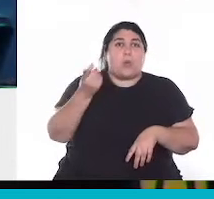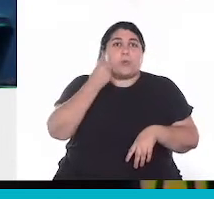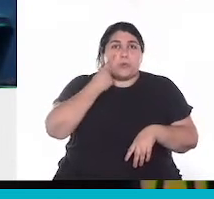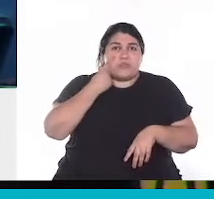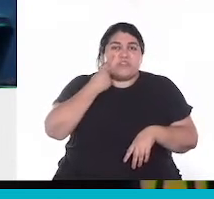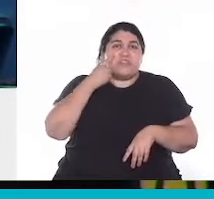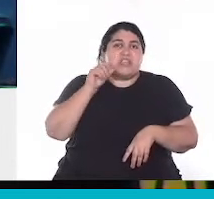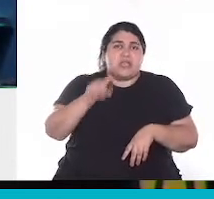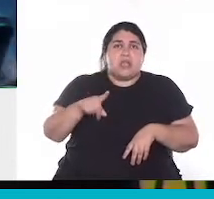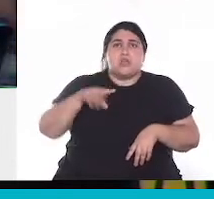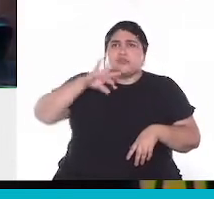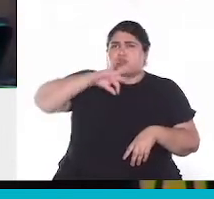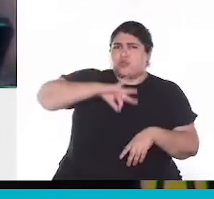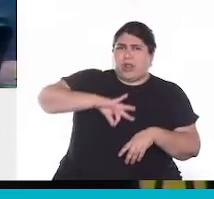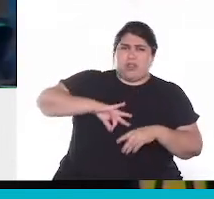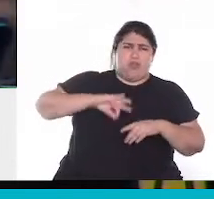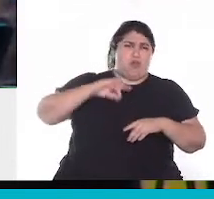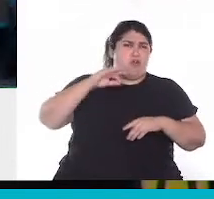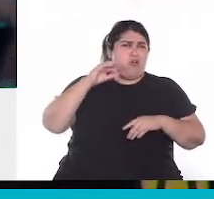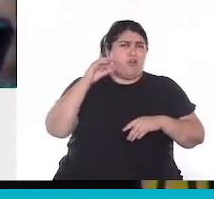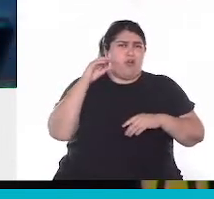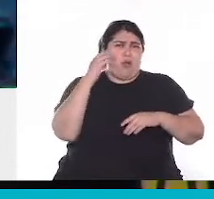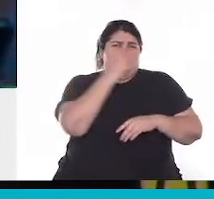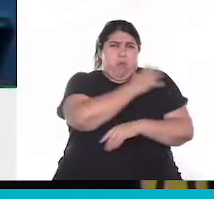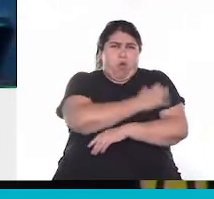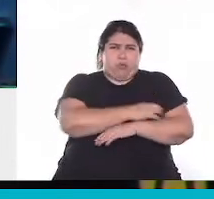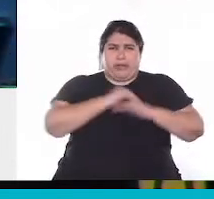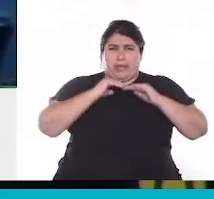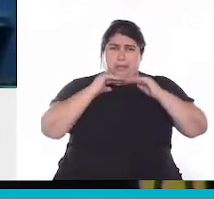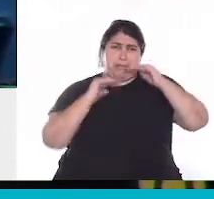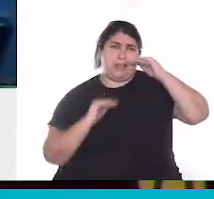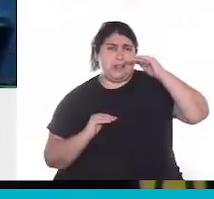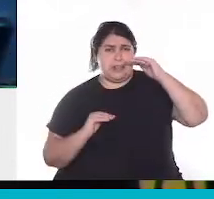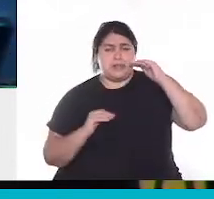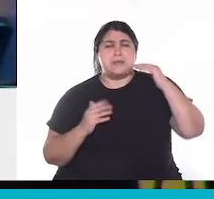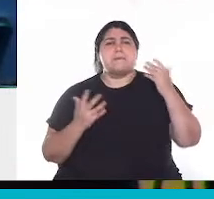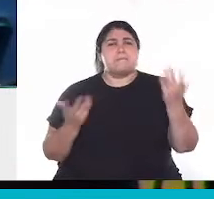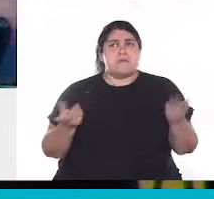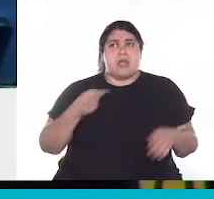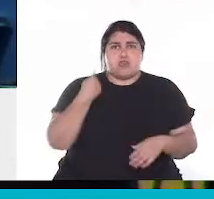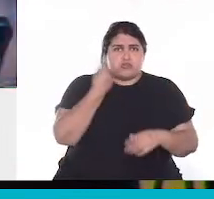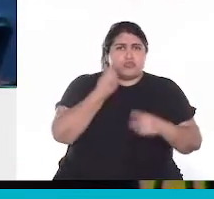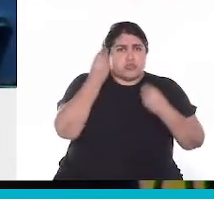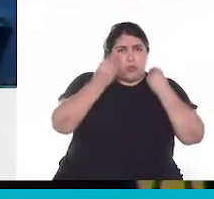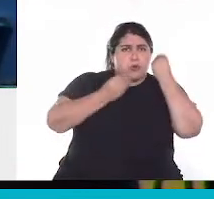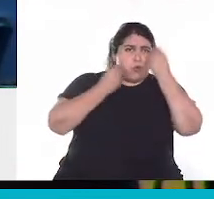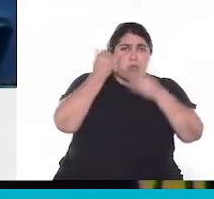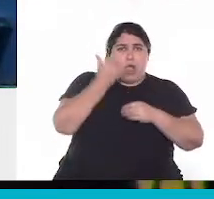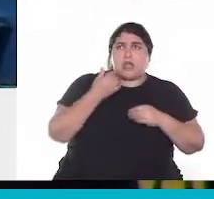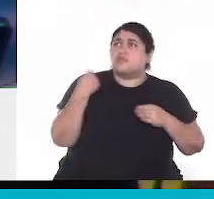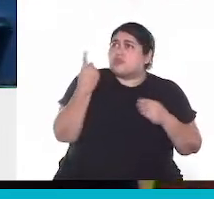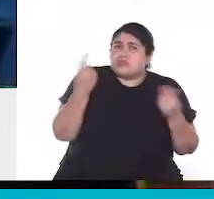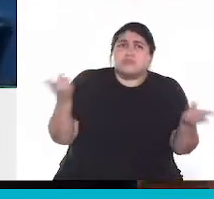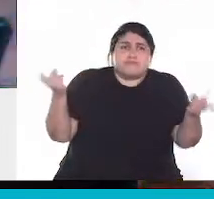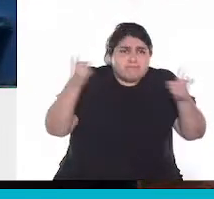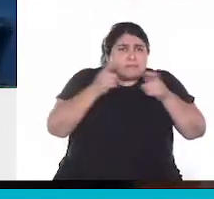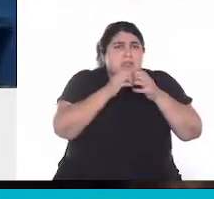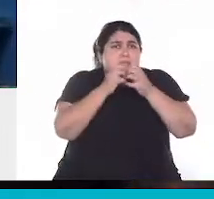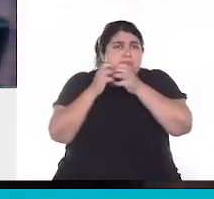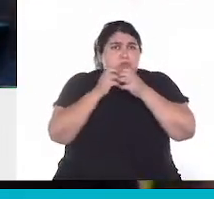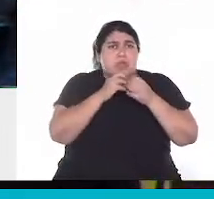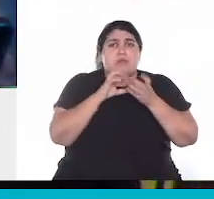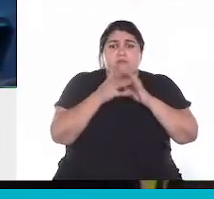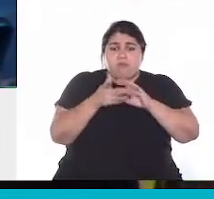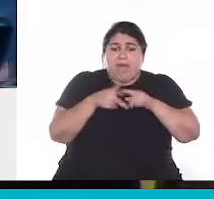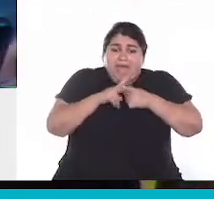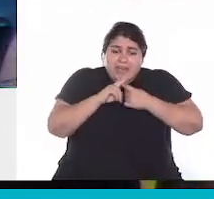línea de la pobreza. Digo, todas estas cuestiones que parece ser que nos preocupan permanentemente a todos y a todas, bueno, discutamos cómo hacemos para construir